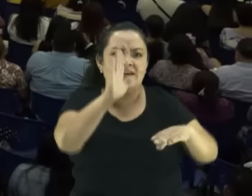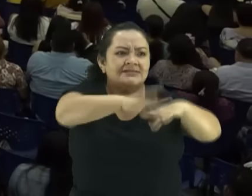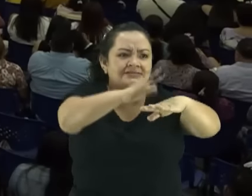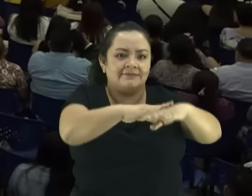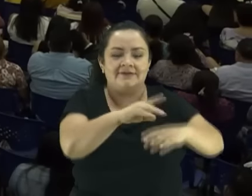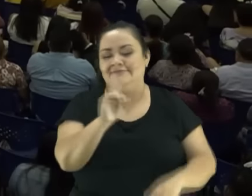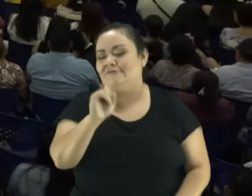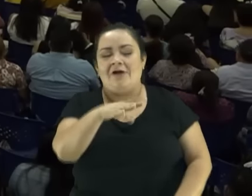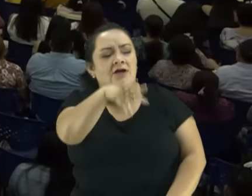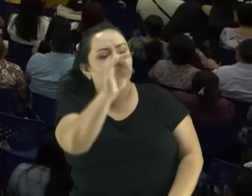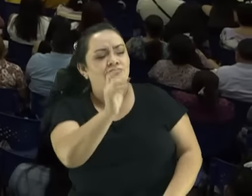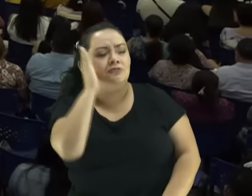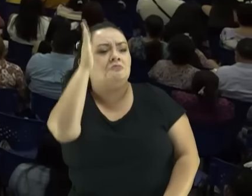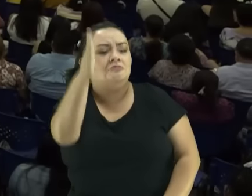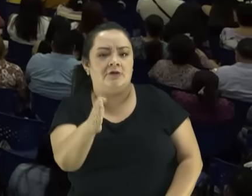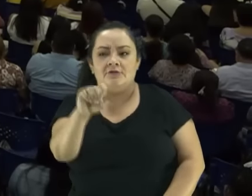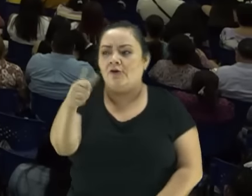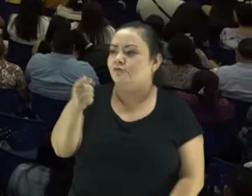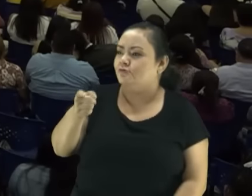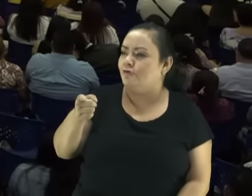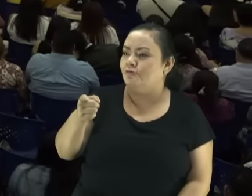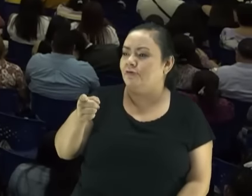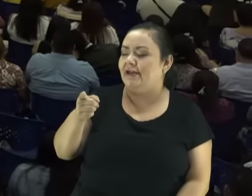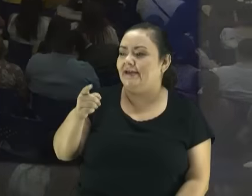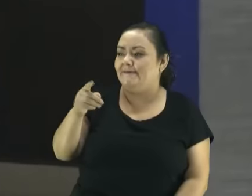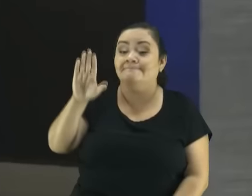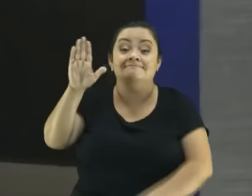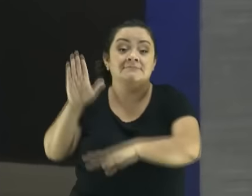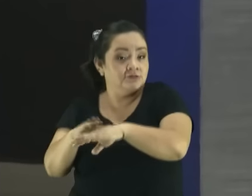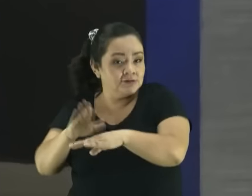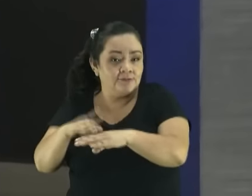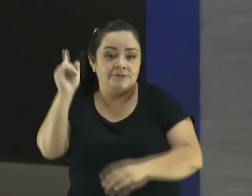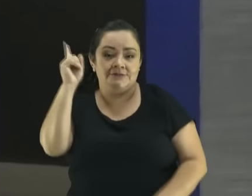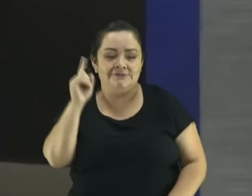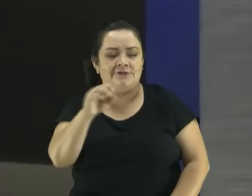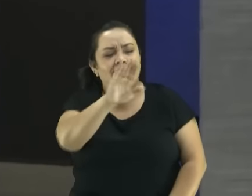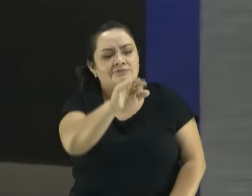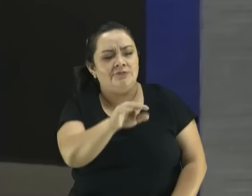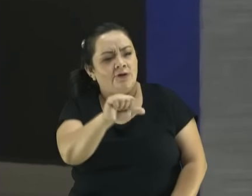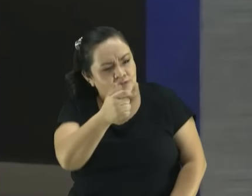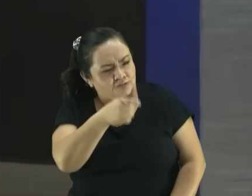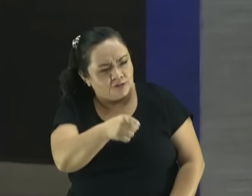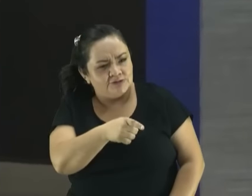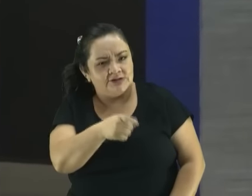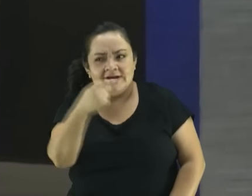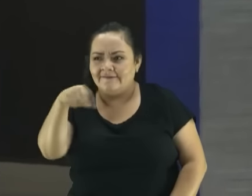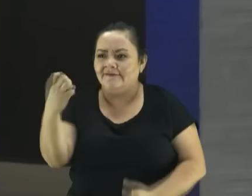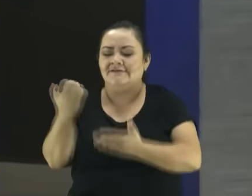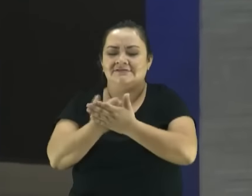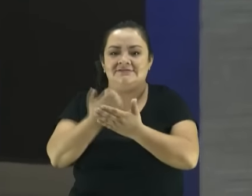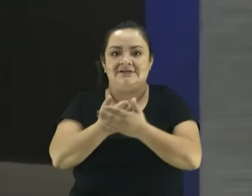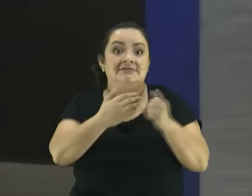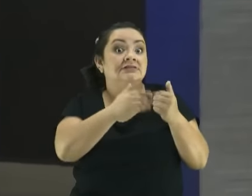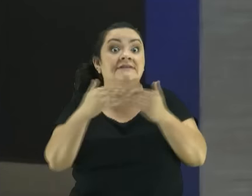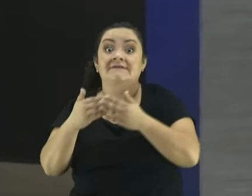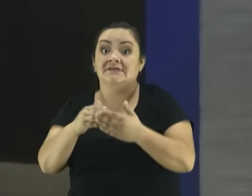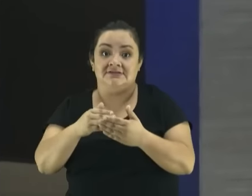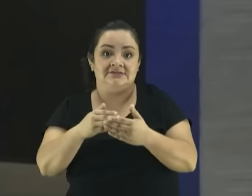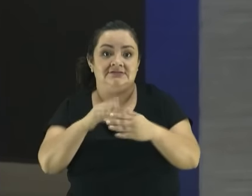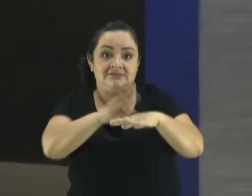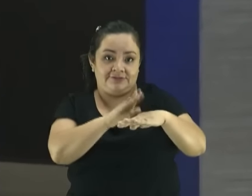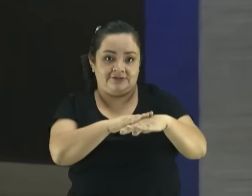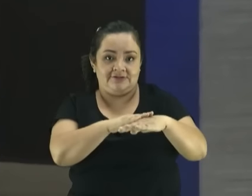profetas a otros los hizo maestros a otros los hizo doctos a otros los hizo pastores a otros los hizo Misioneros pero de algo estoy seguro a